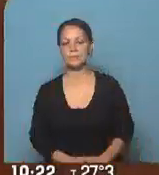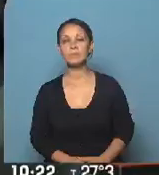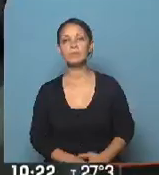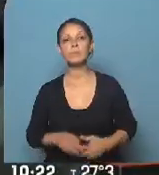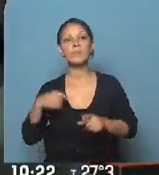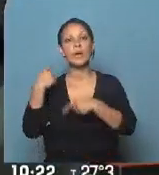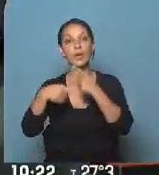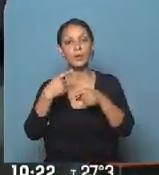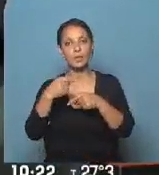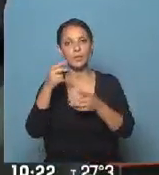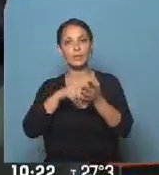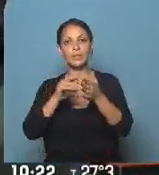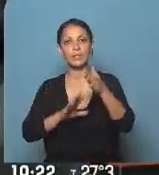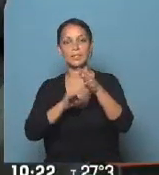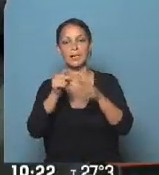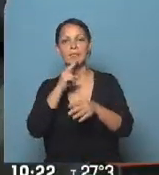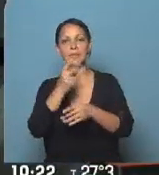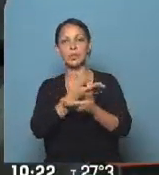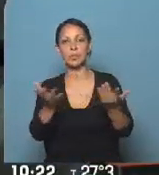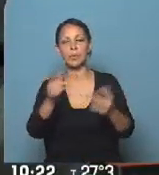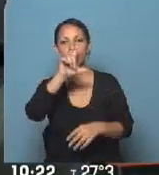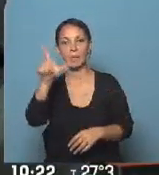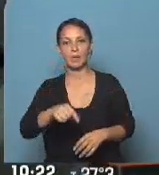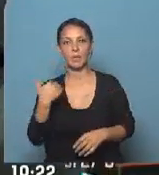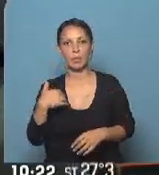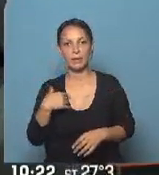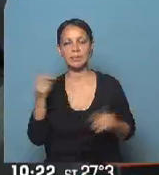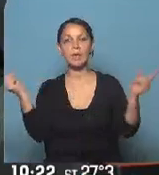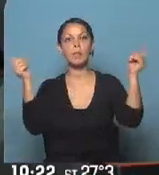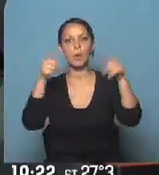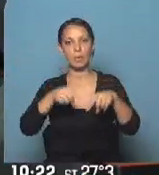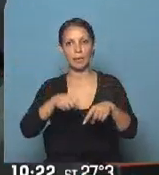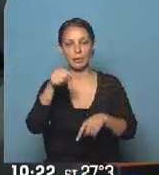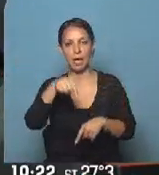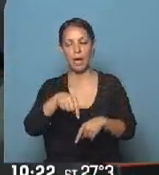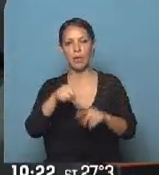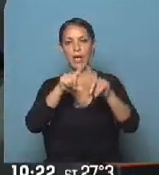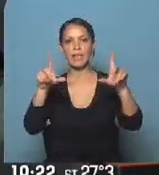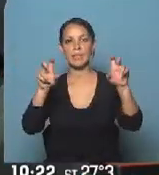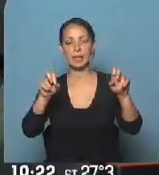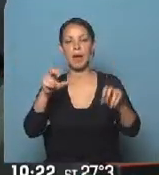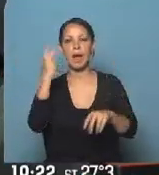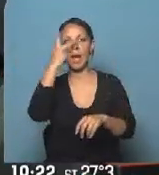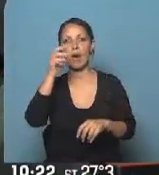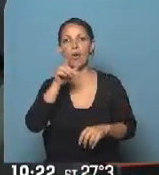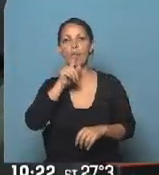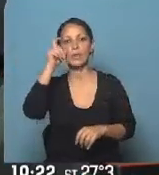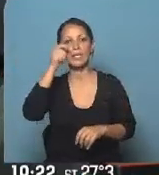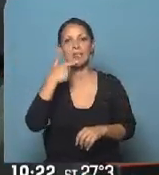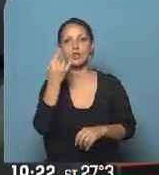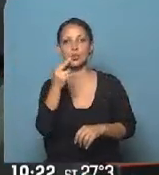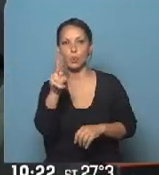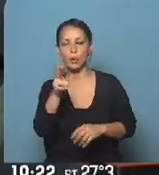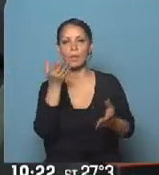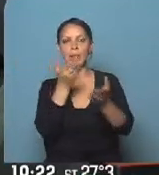Seguimos en el noticiero central de la televisión pública para todo el país. Volvemos a la causa Otesur, sobre la cual recién estábamos informando, el pedido